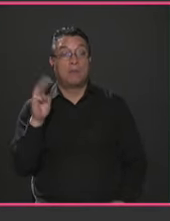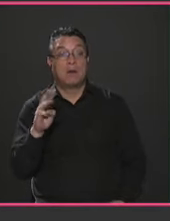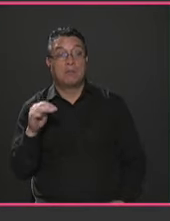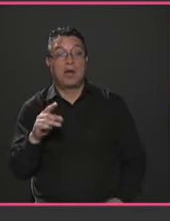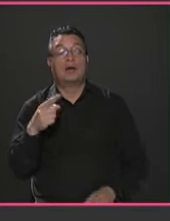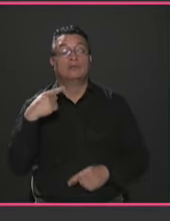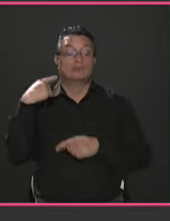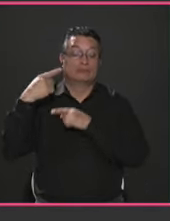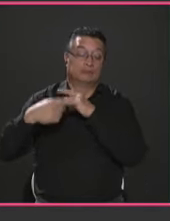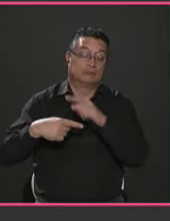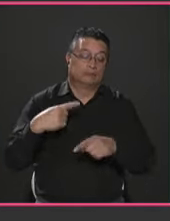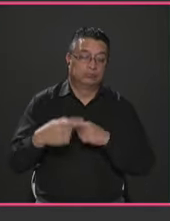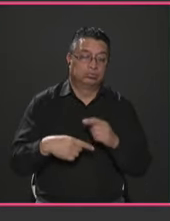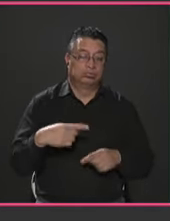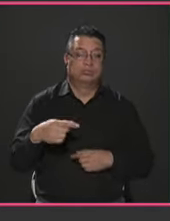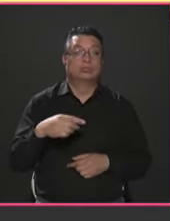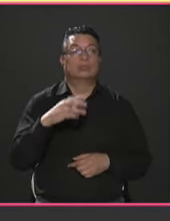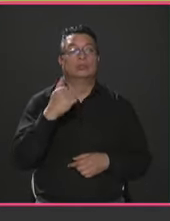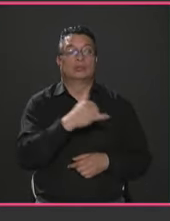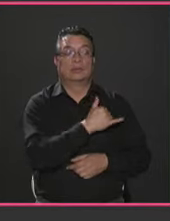de ascendencia